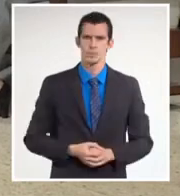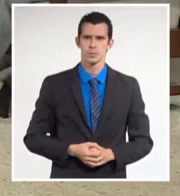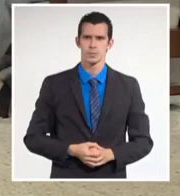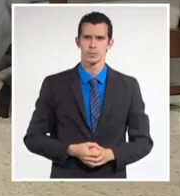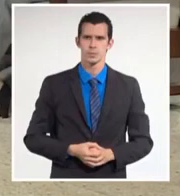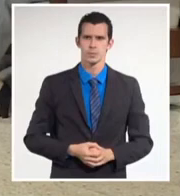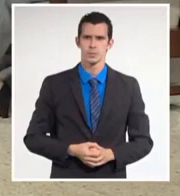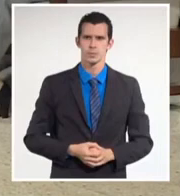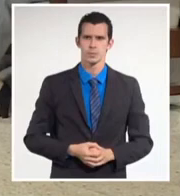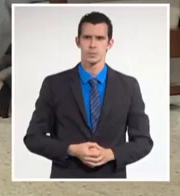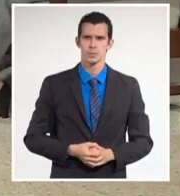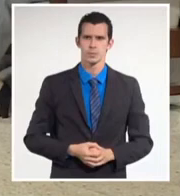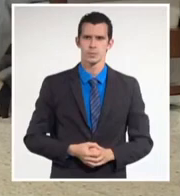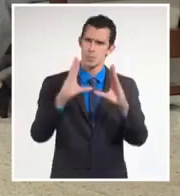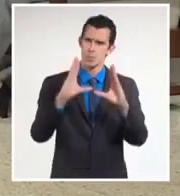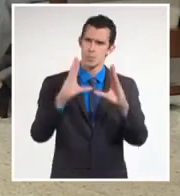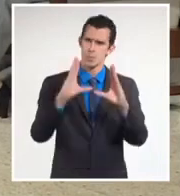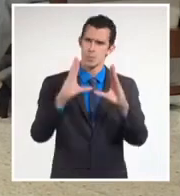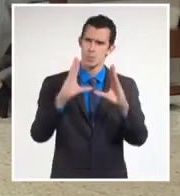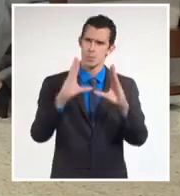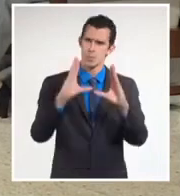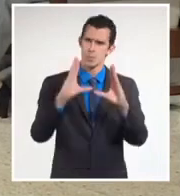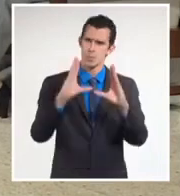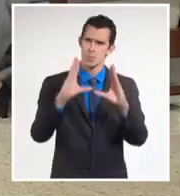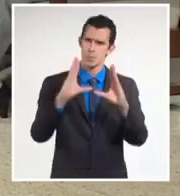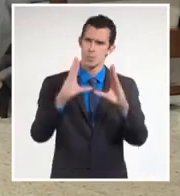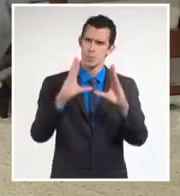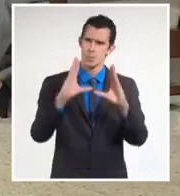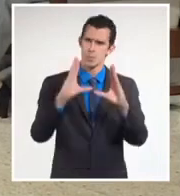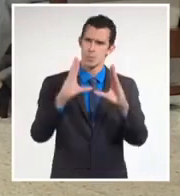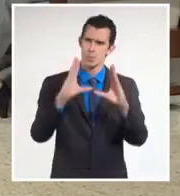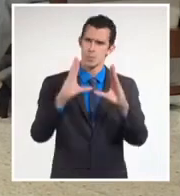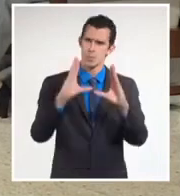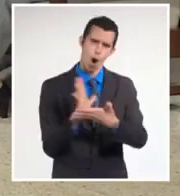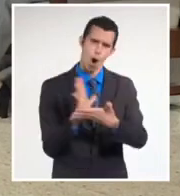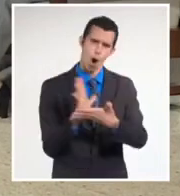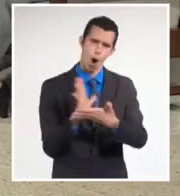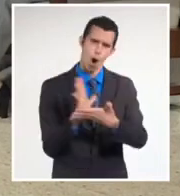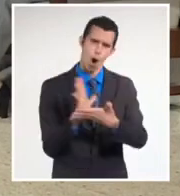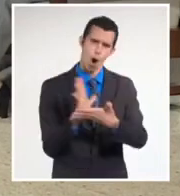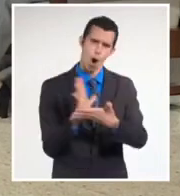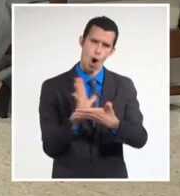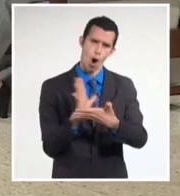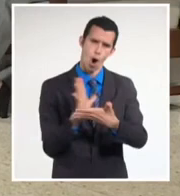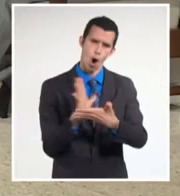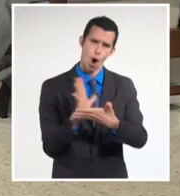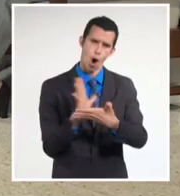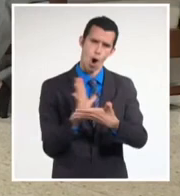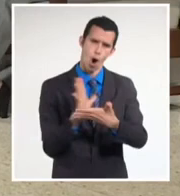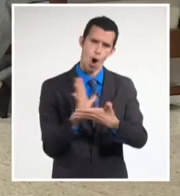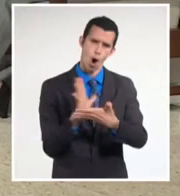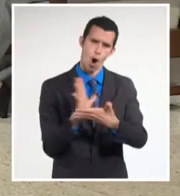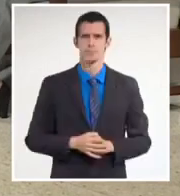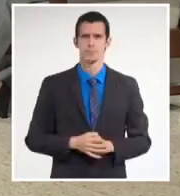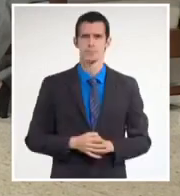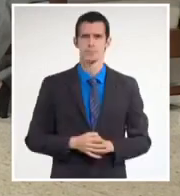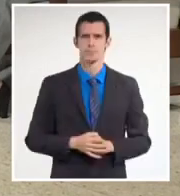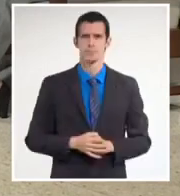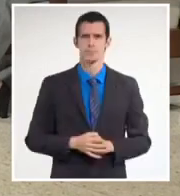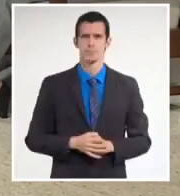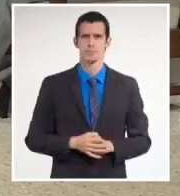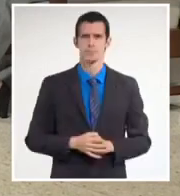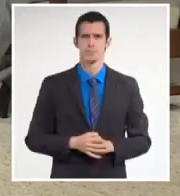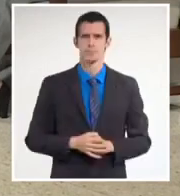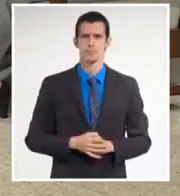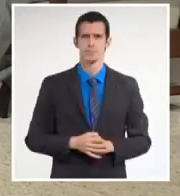del noticiero de la televisión cubana. Ha sido, digamos, que una oportunidad compartir con cada una de las personas en este escenario. Hemos transmitido también